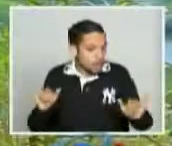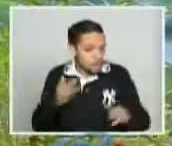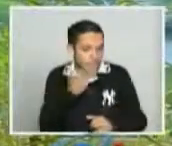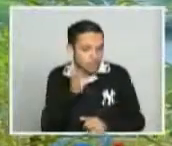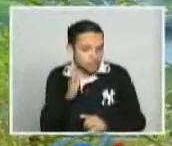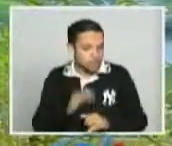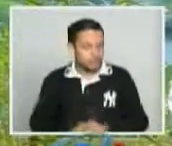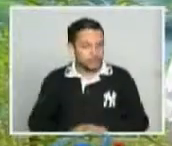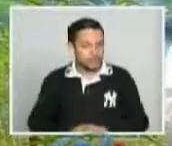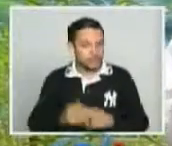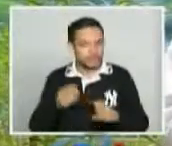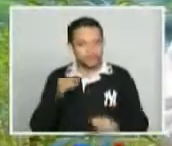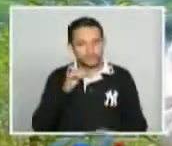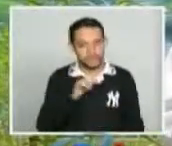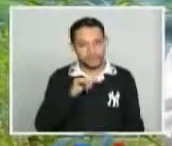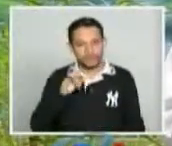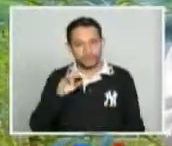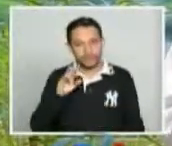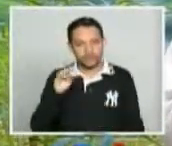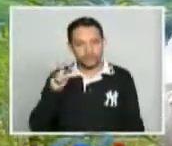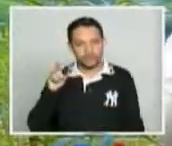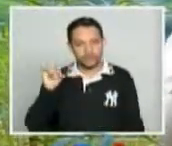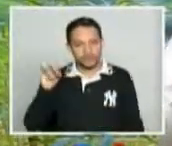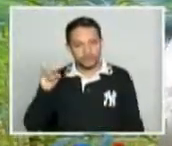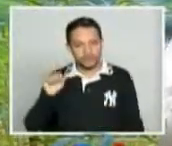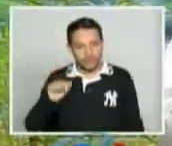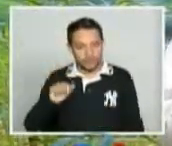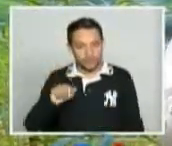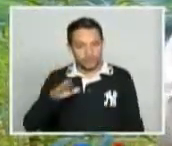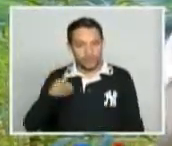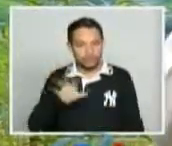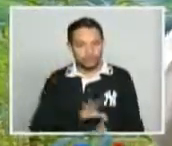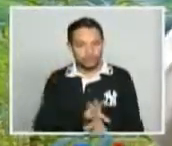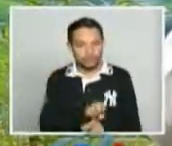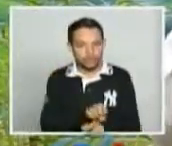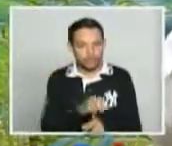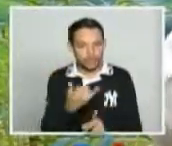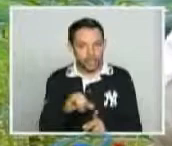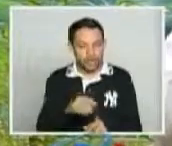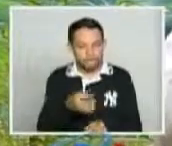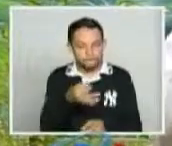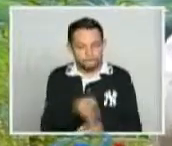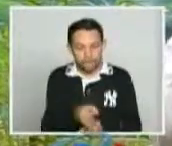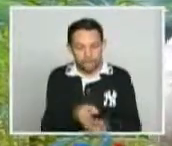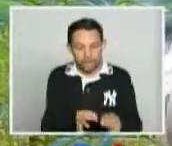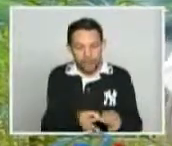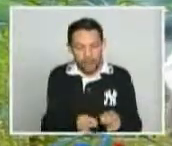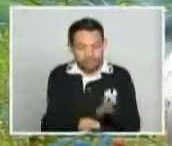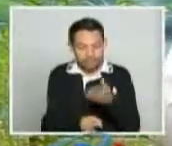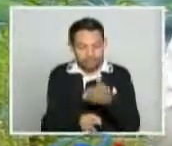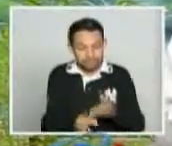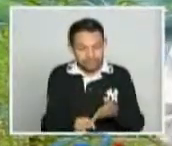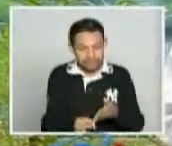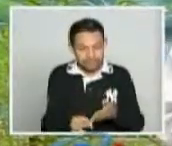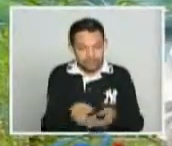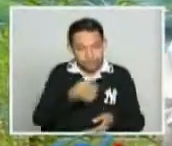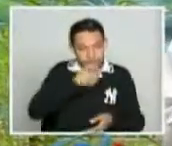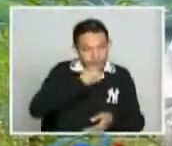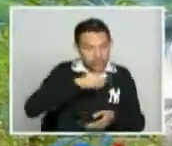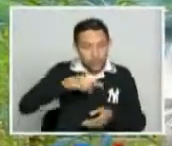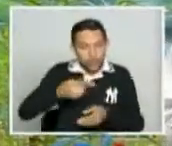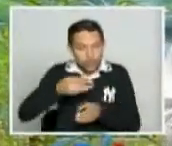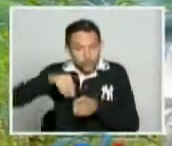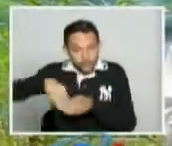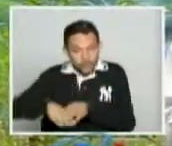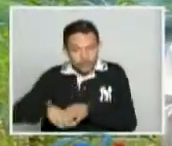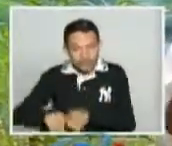de tiroxina se oxidan después de que la abran, así como un aguacate que ustedes abran se pone negro, o